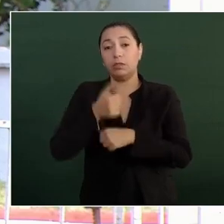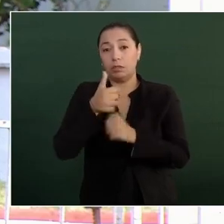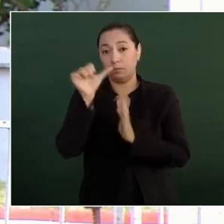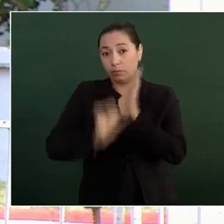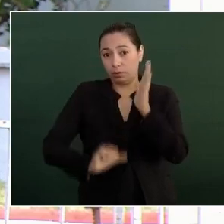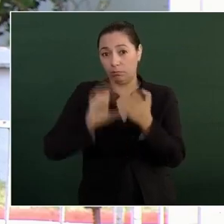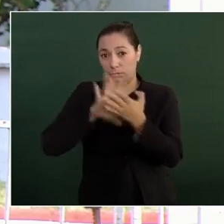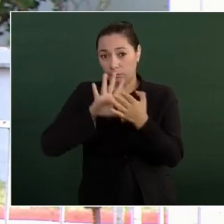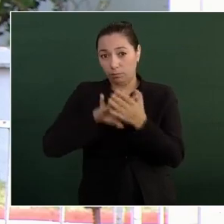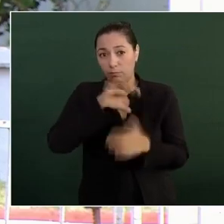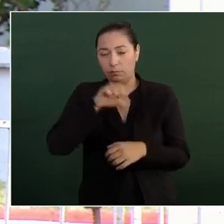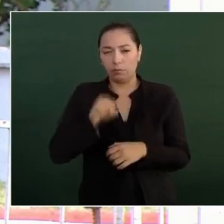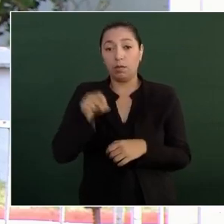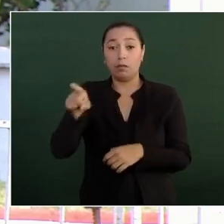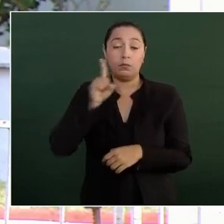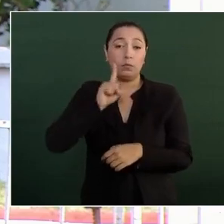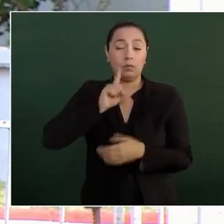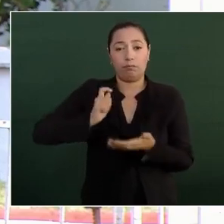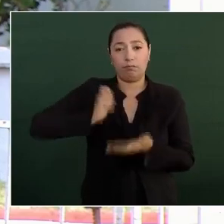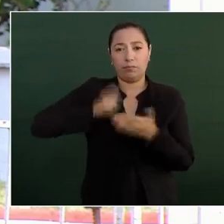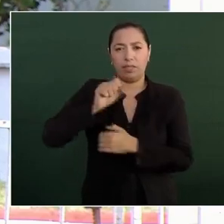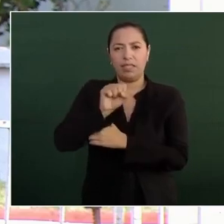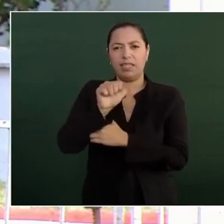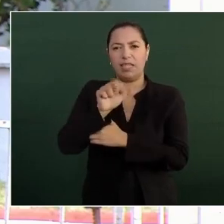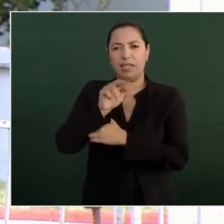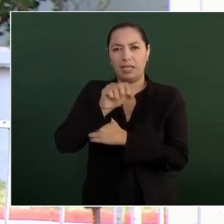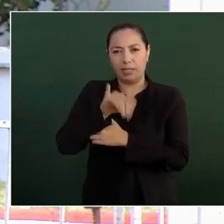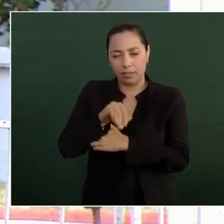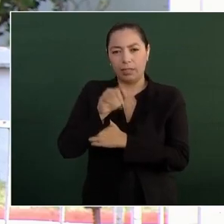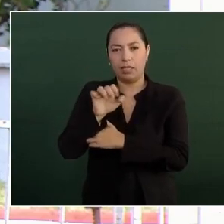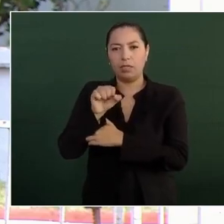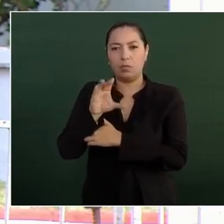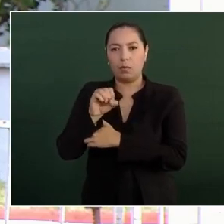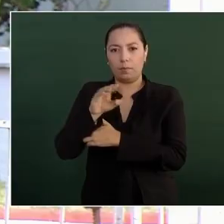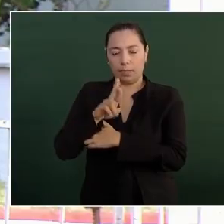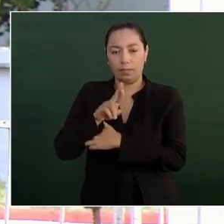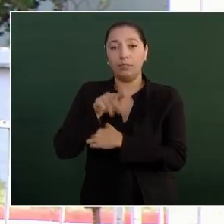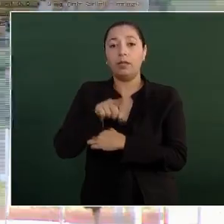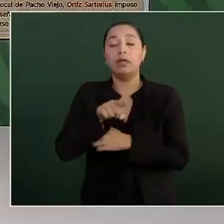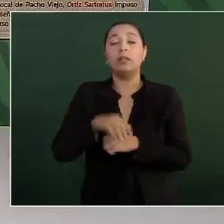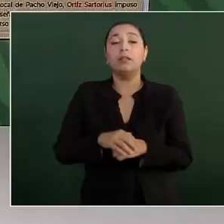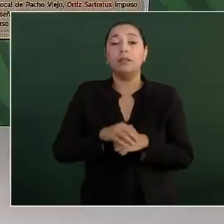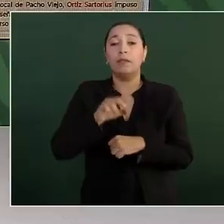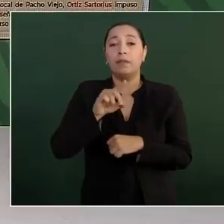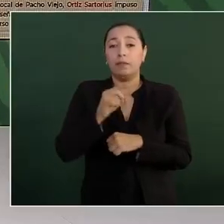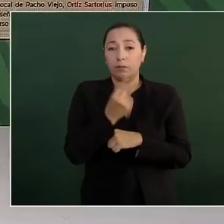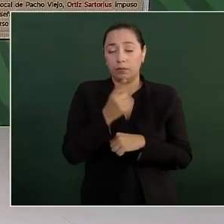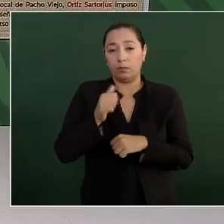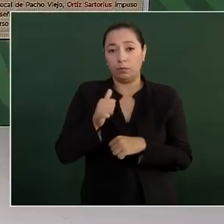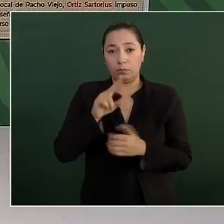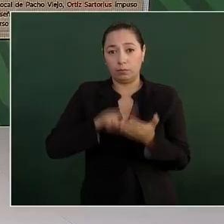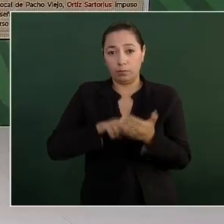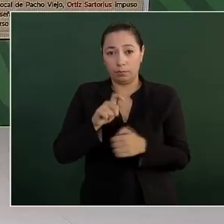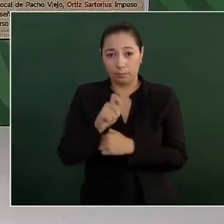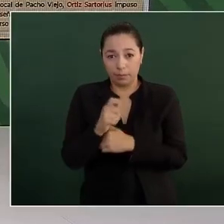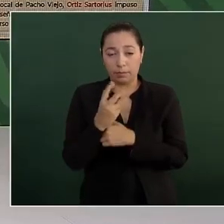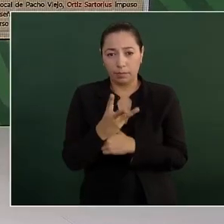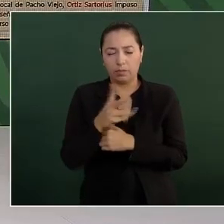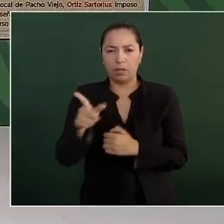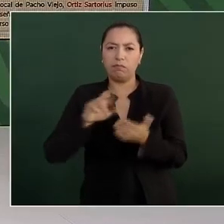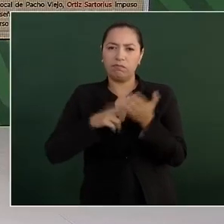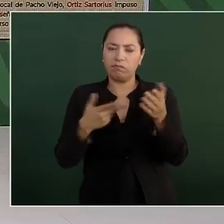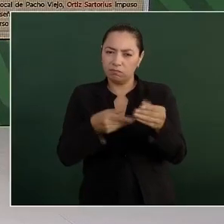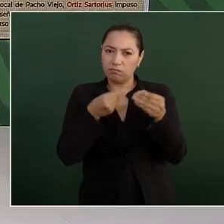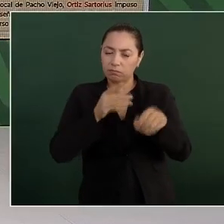jueza Saraí Escobar Acosta, el 31 de agosto del 2023, otorgó un amparo a Gabriel